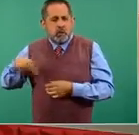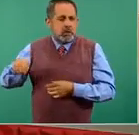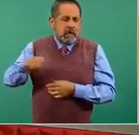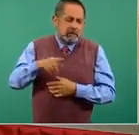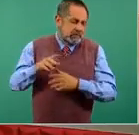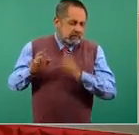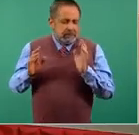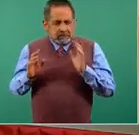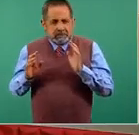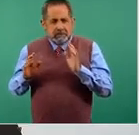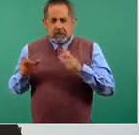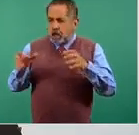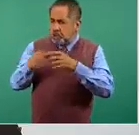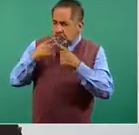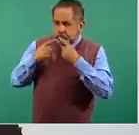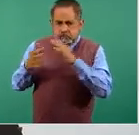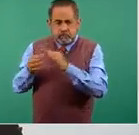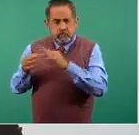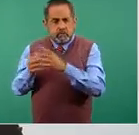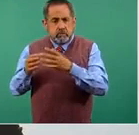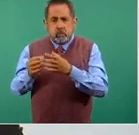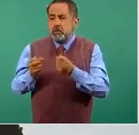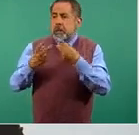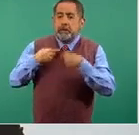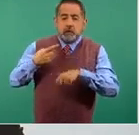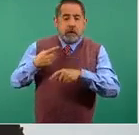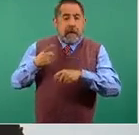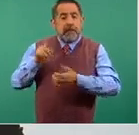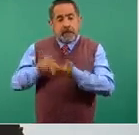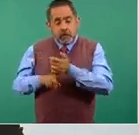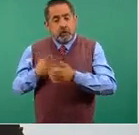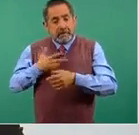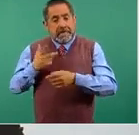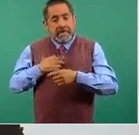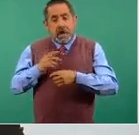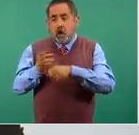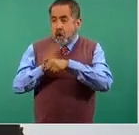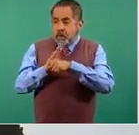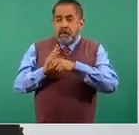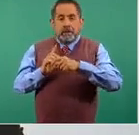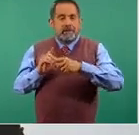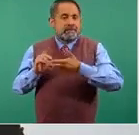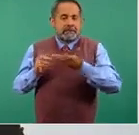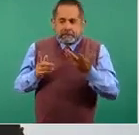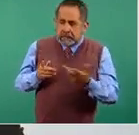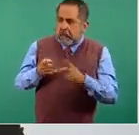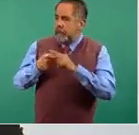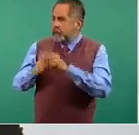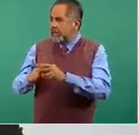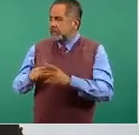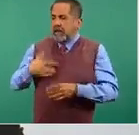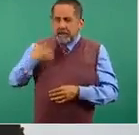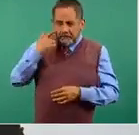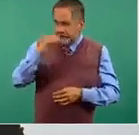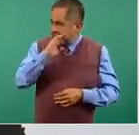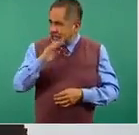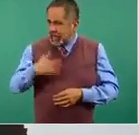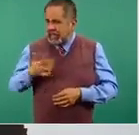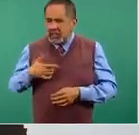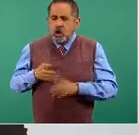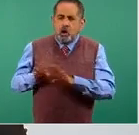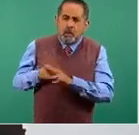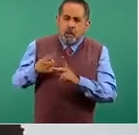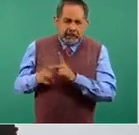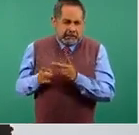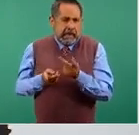momento que comentan ellos salieron positivos, y obviamente los antecedentes de fechas de inicio de síntomas y todo relacionado, como